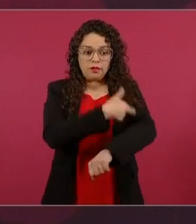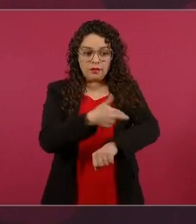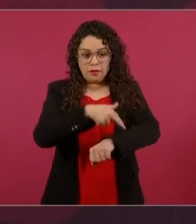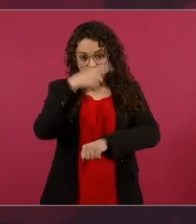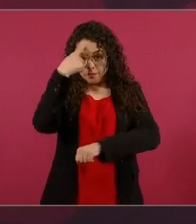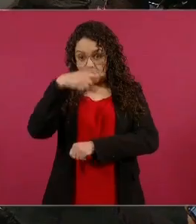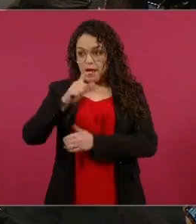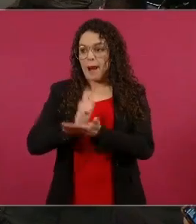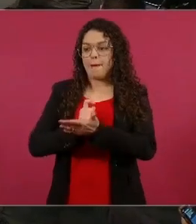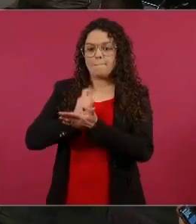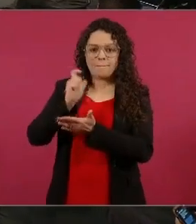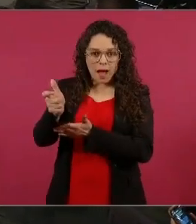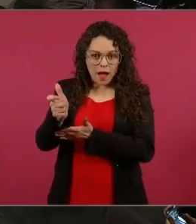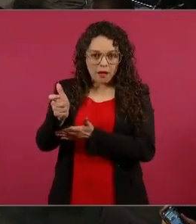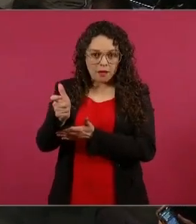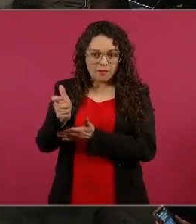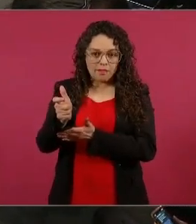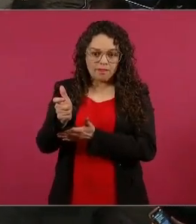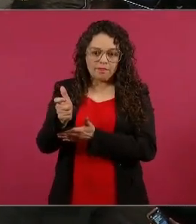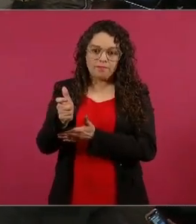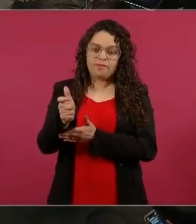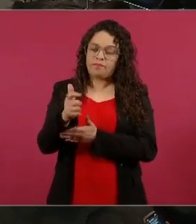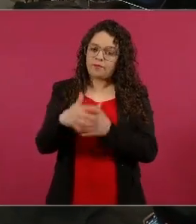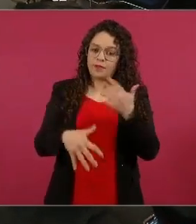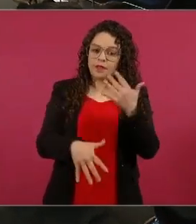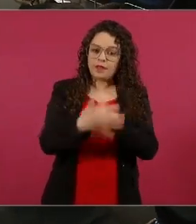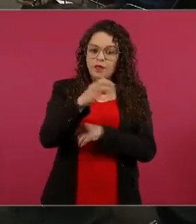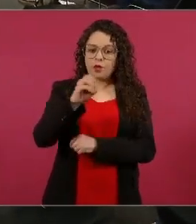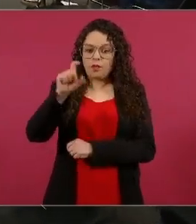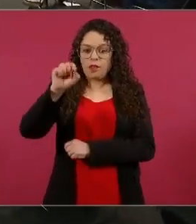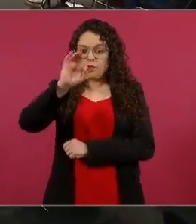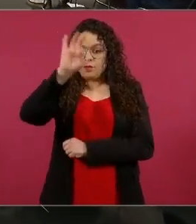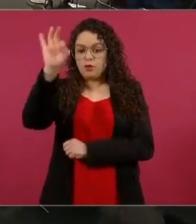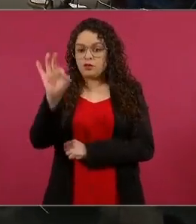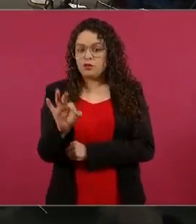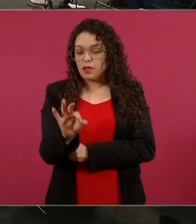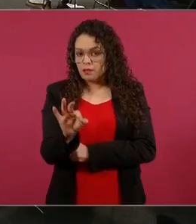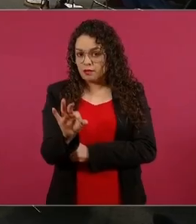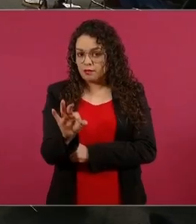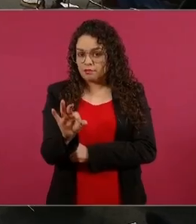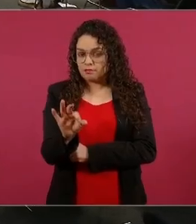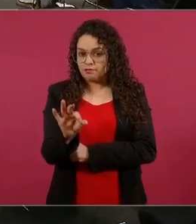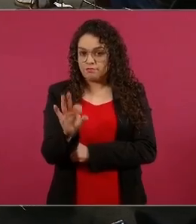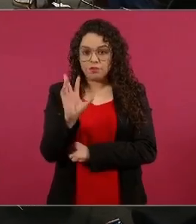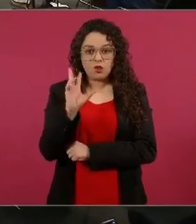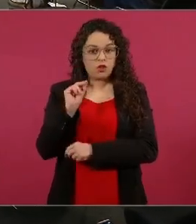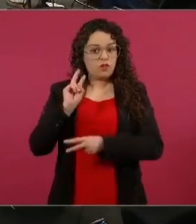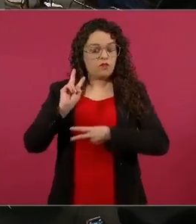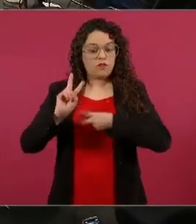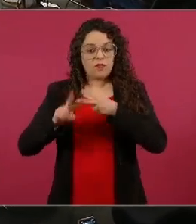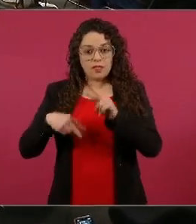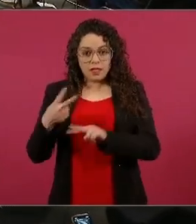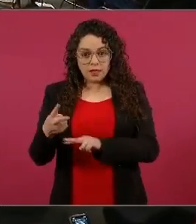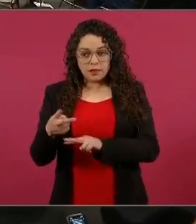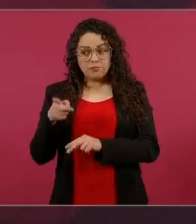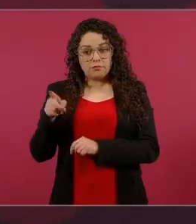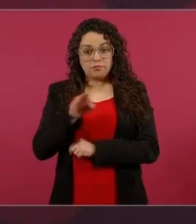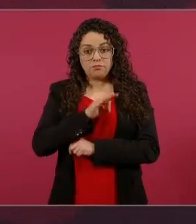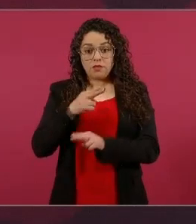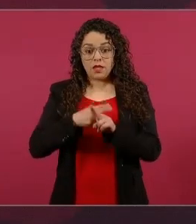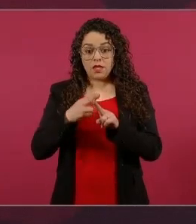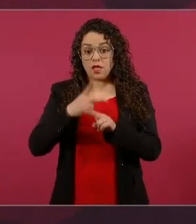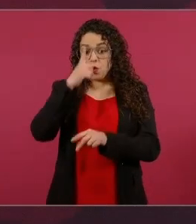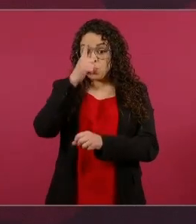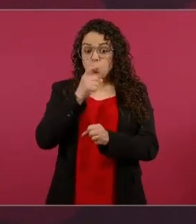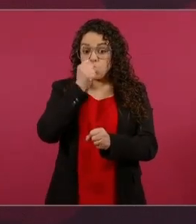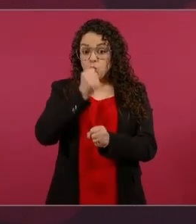pago o entregas de tarjetas entre el 15 y el 20% de inasistencias esas personas pueden estar hasta un